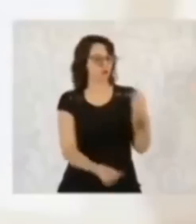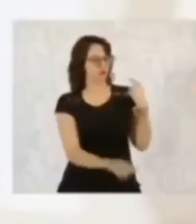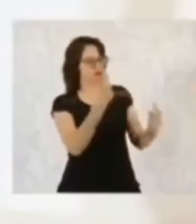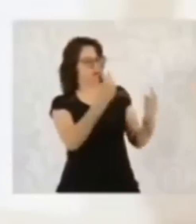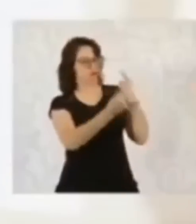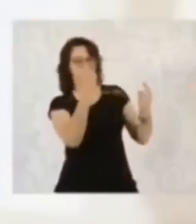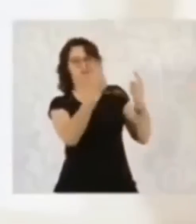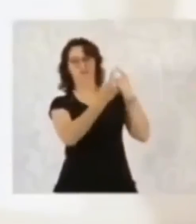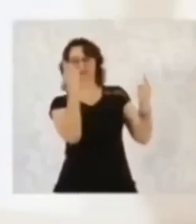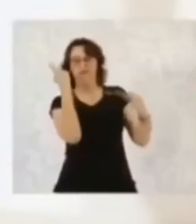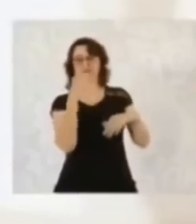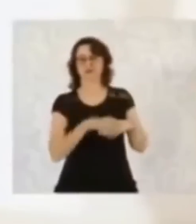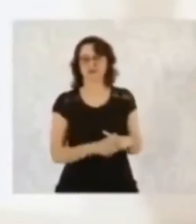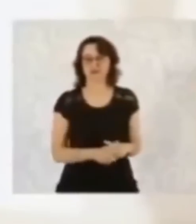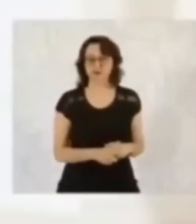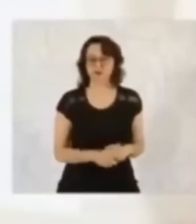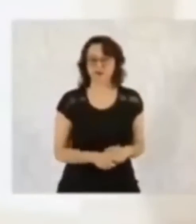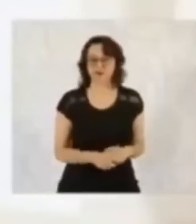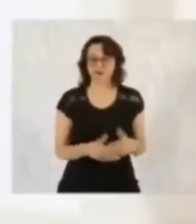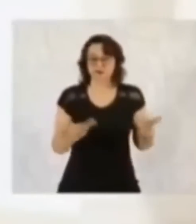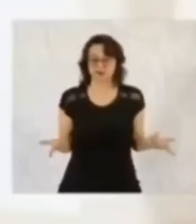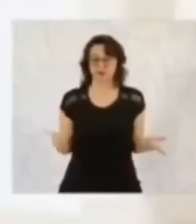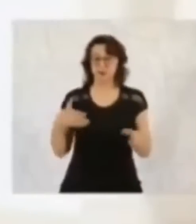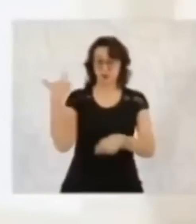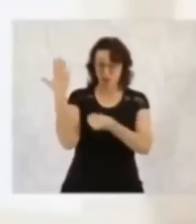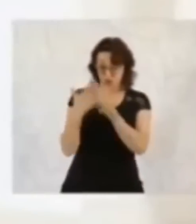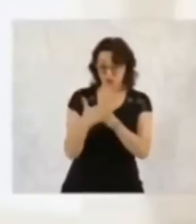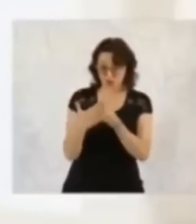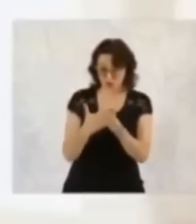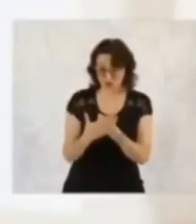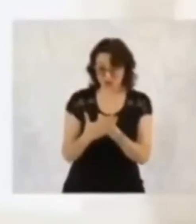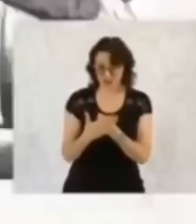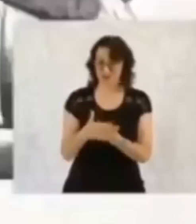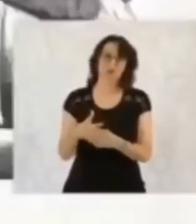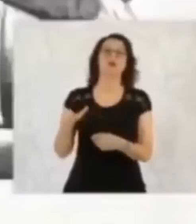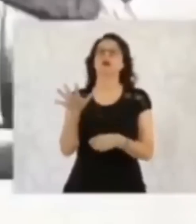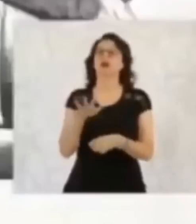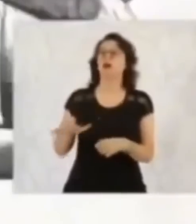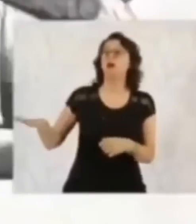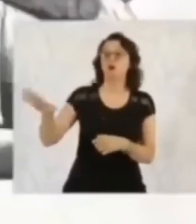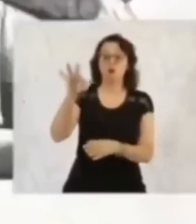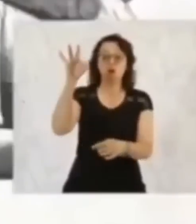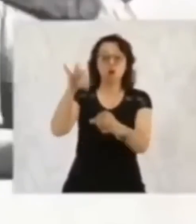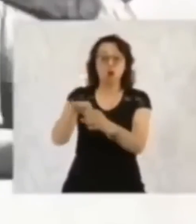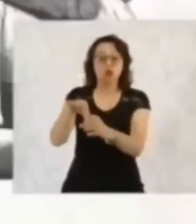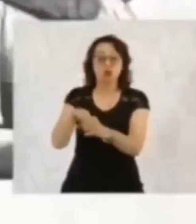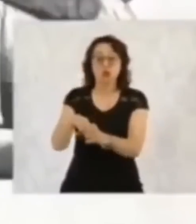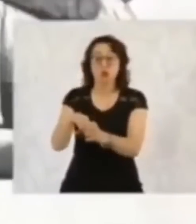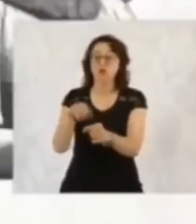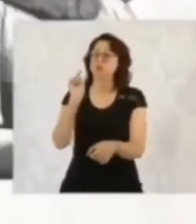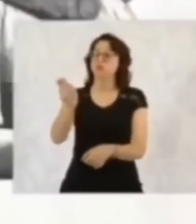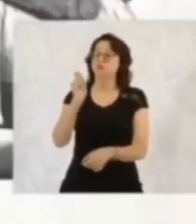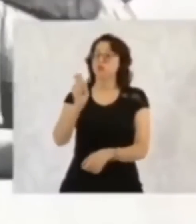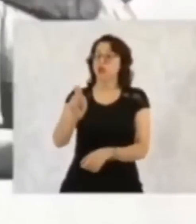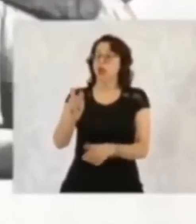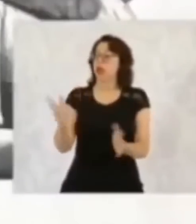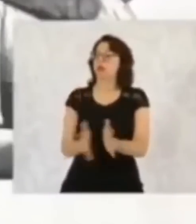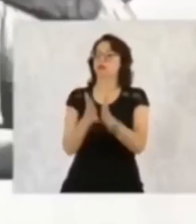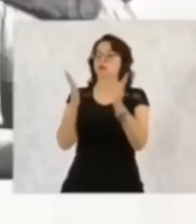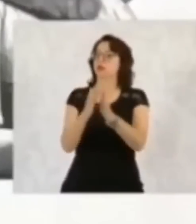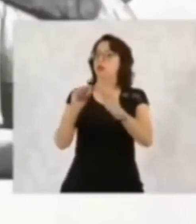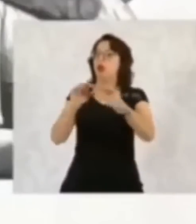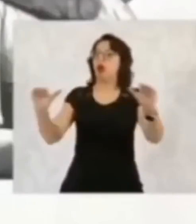O sea, ese es el argumento. Como el pueblo va a elegir ahora a la Corte, la presidenta es autoritaria, se acabó la